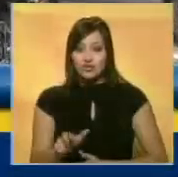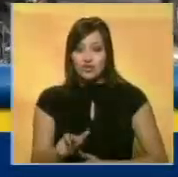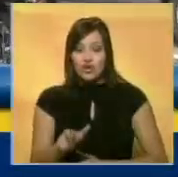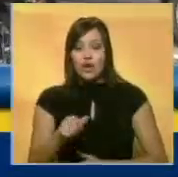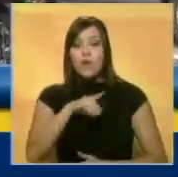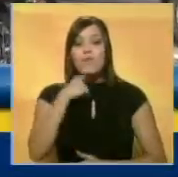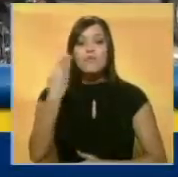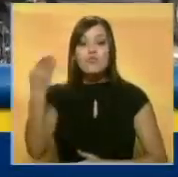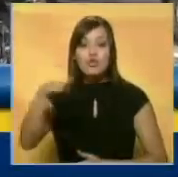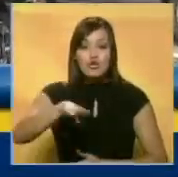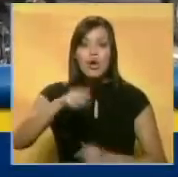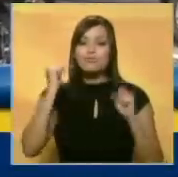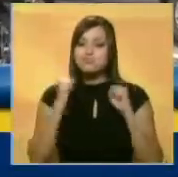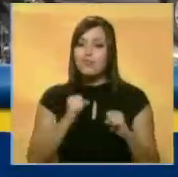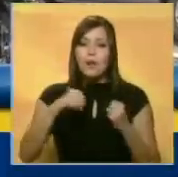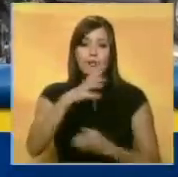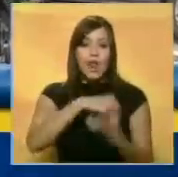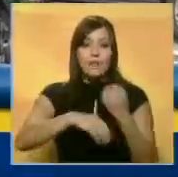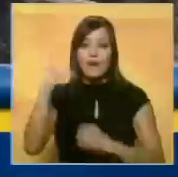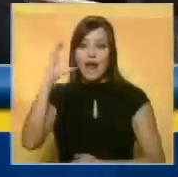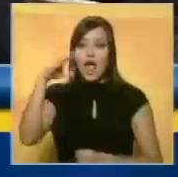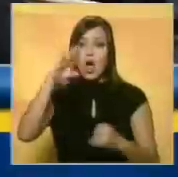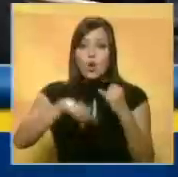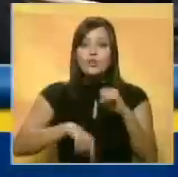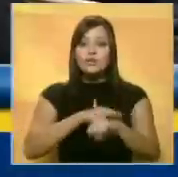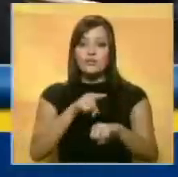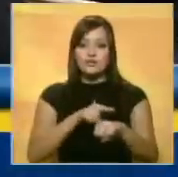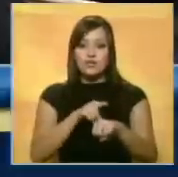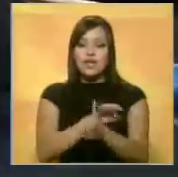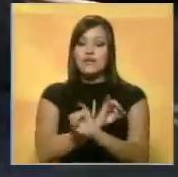que fallecieron violentamente en Caracas en las últimas